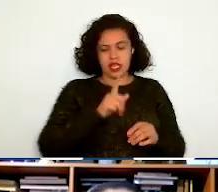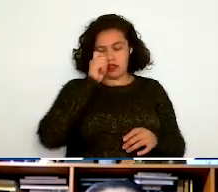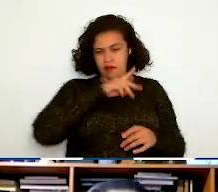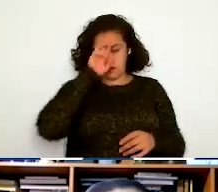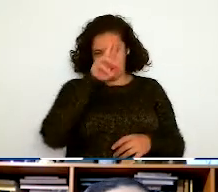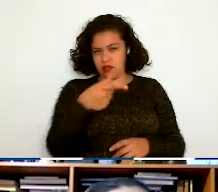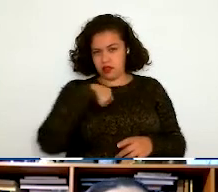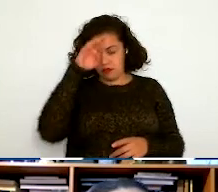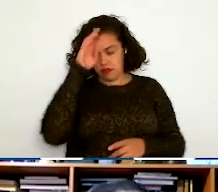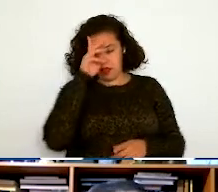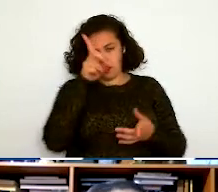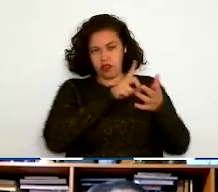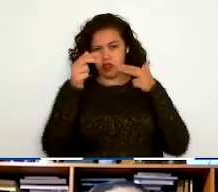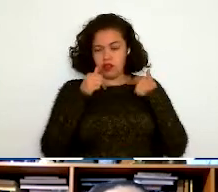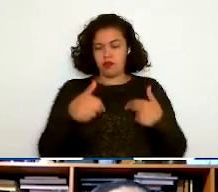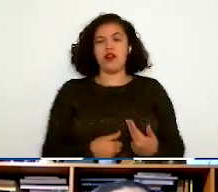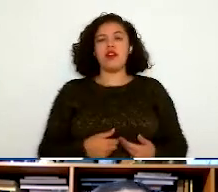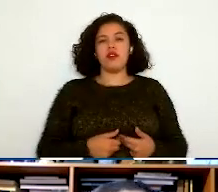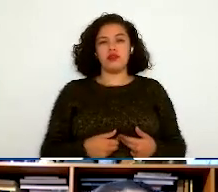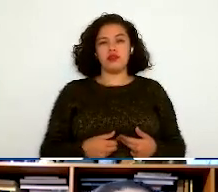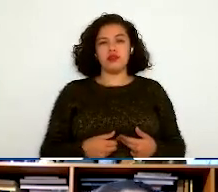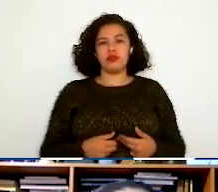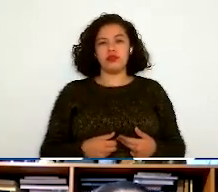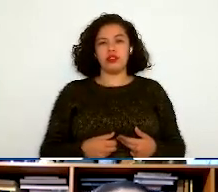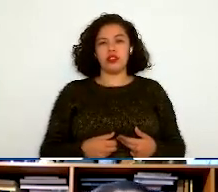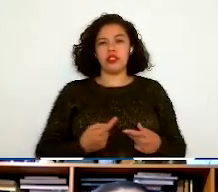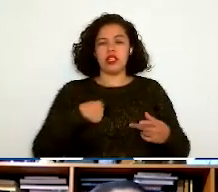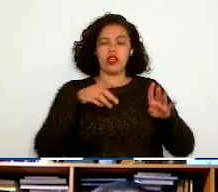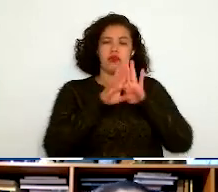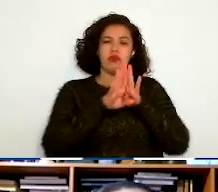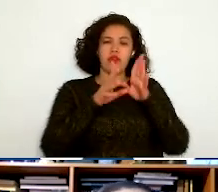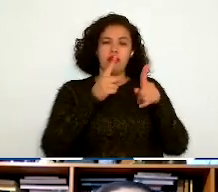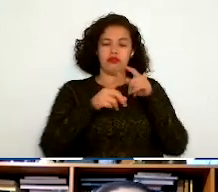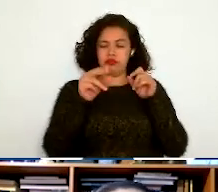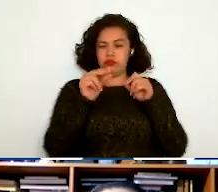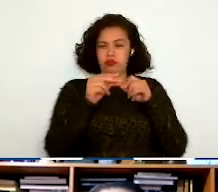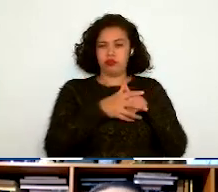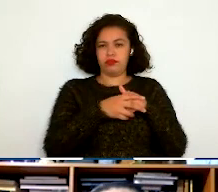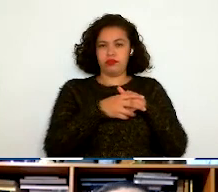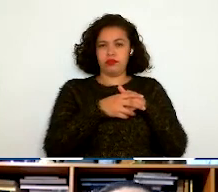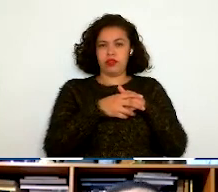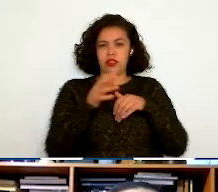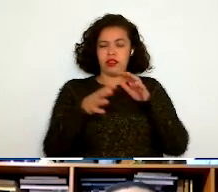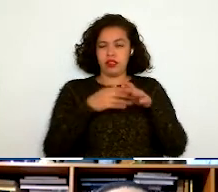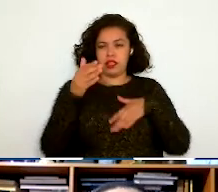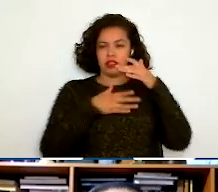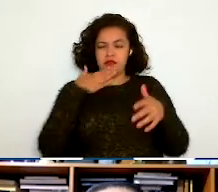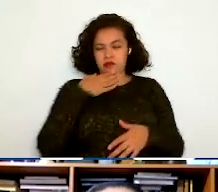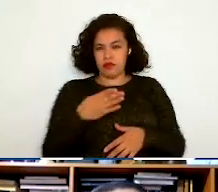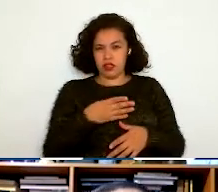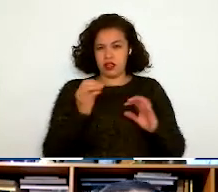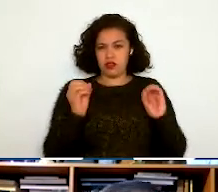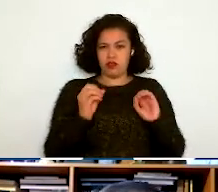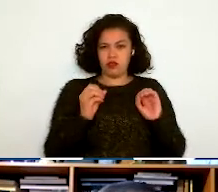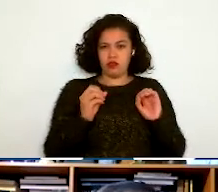en consideración los derechos humanos y no vulnerarlos, ¿no? Porque muchas veces también el hecho de no dar un buen servicio o no tener una